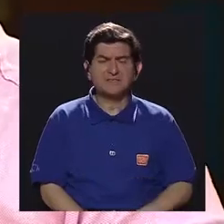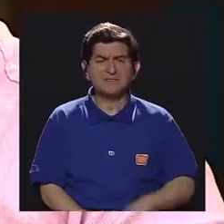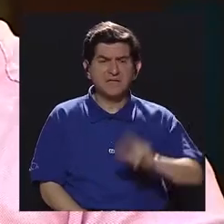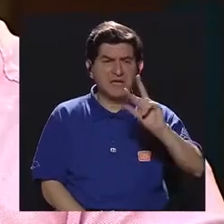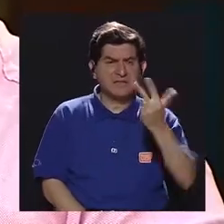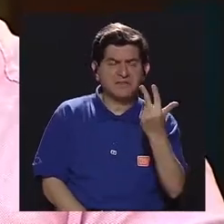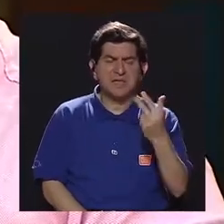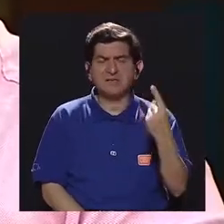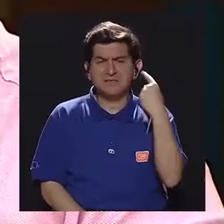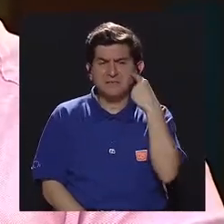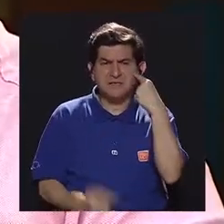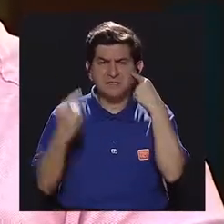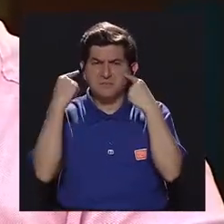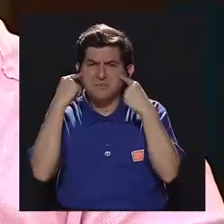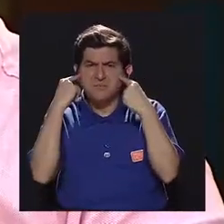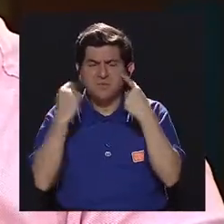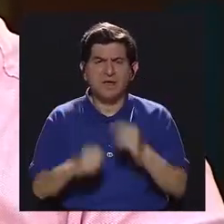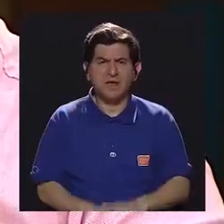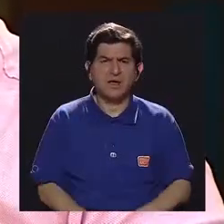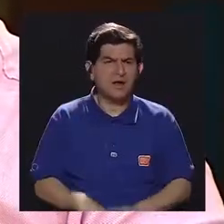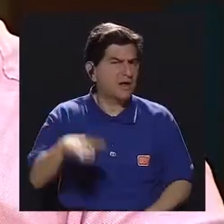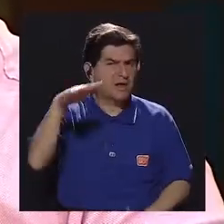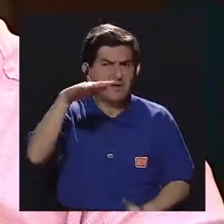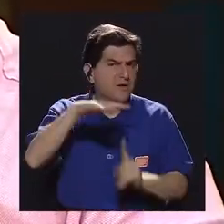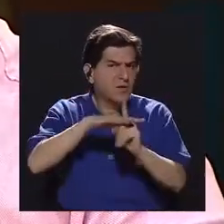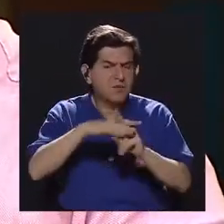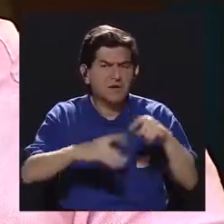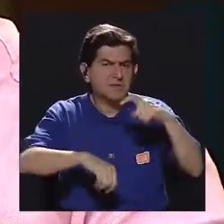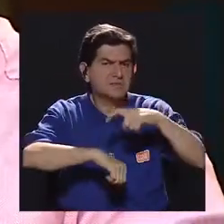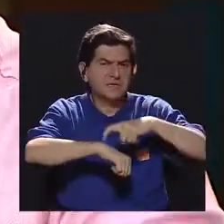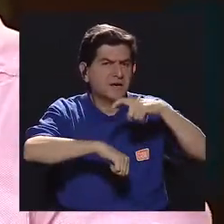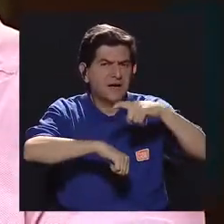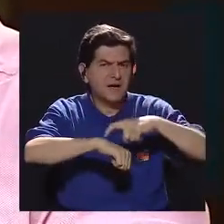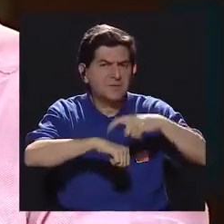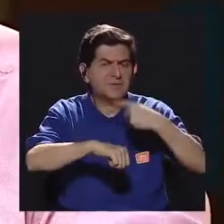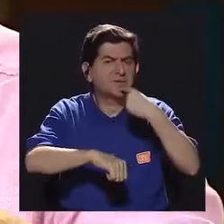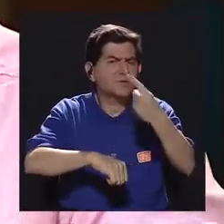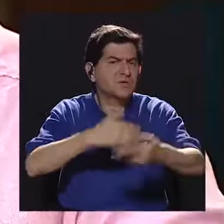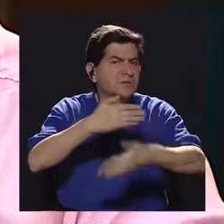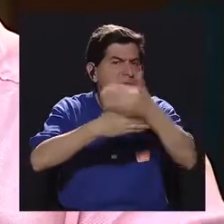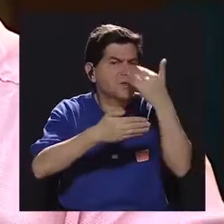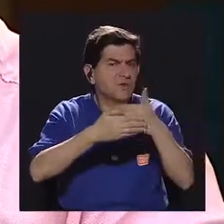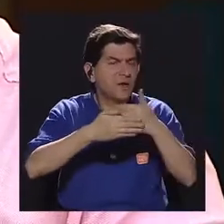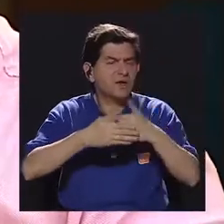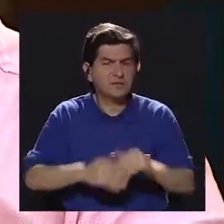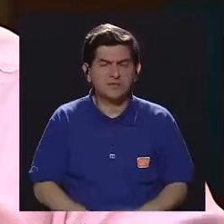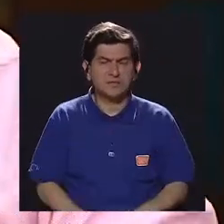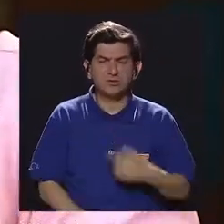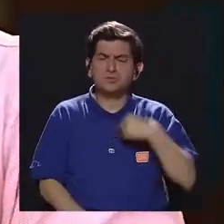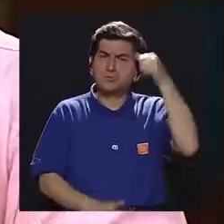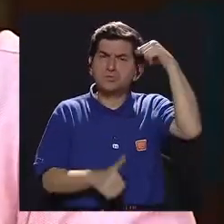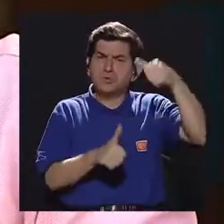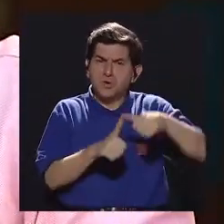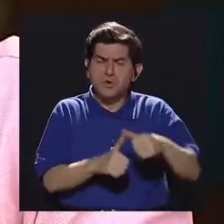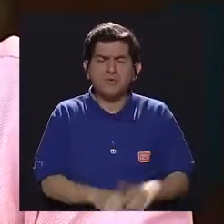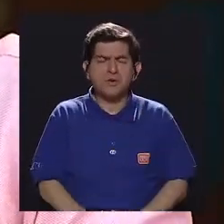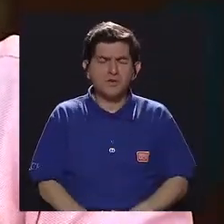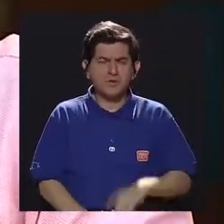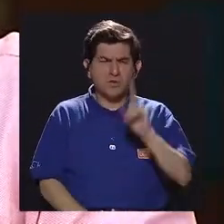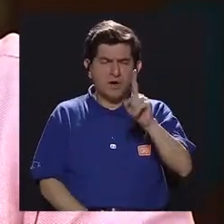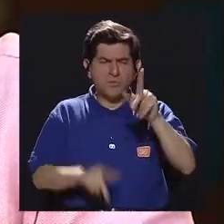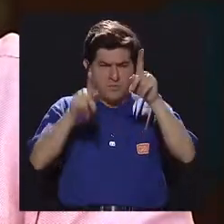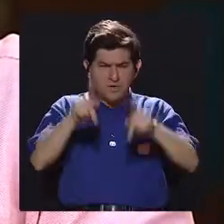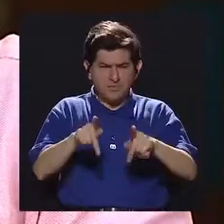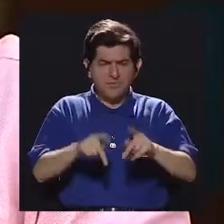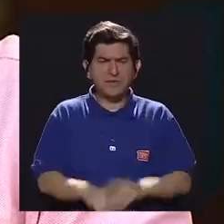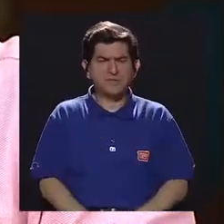si estos terceros molares o muelas cordales no salen a la edad que usted me estableció en el rango? Porque al menos yo recuerdo que a un familiar